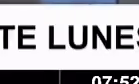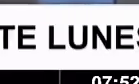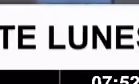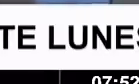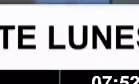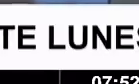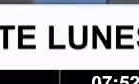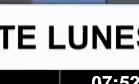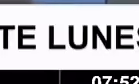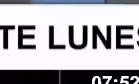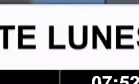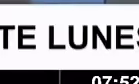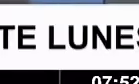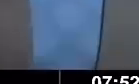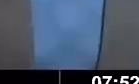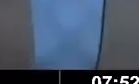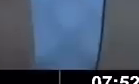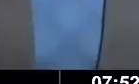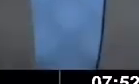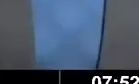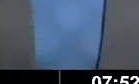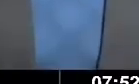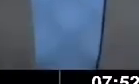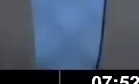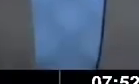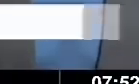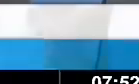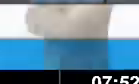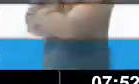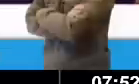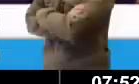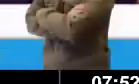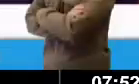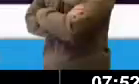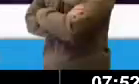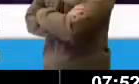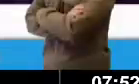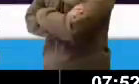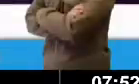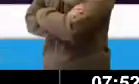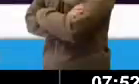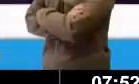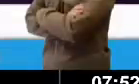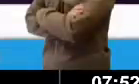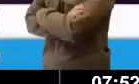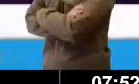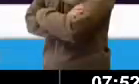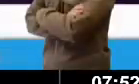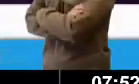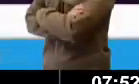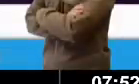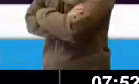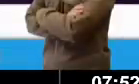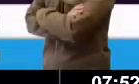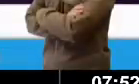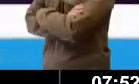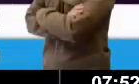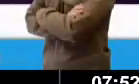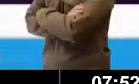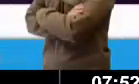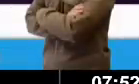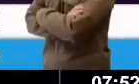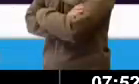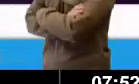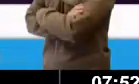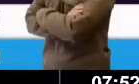Bien, por un lado, con la salida del subsecretario de Salud, Fernando Araos, se desactivó la acusación constitucional contra la ministra de Salud. Por otro, el gran flanco